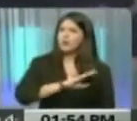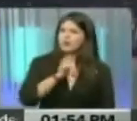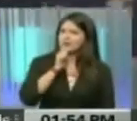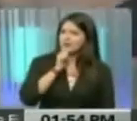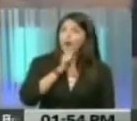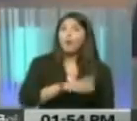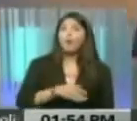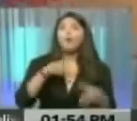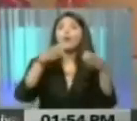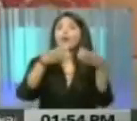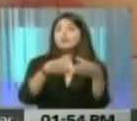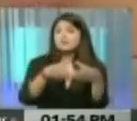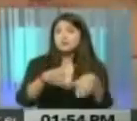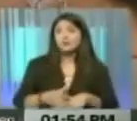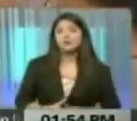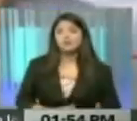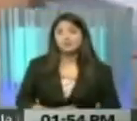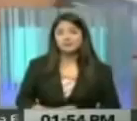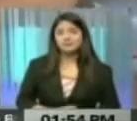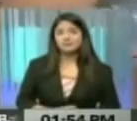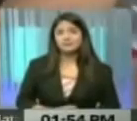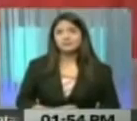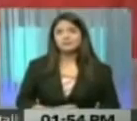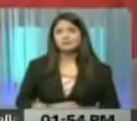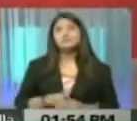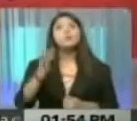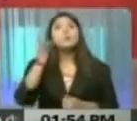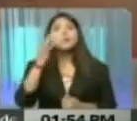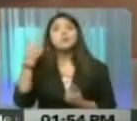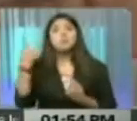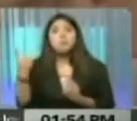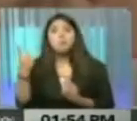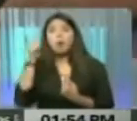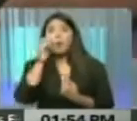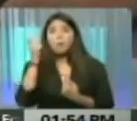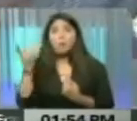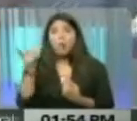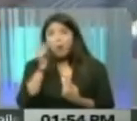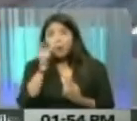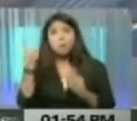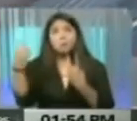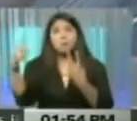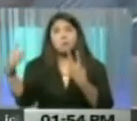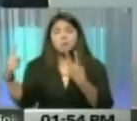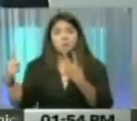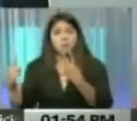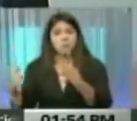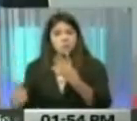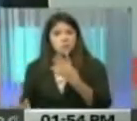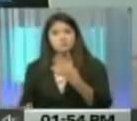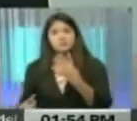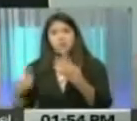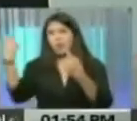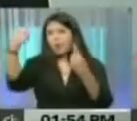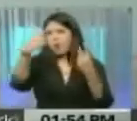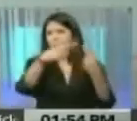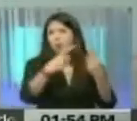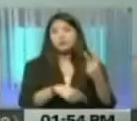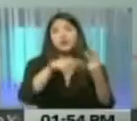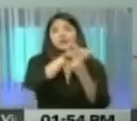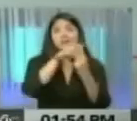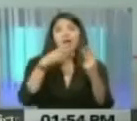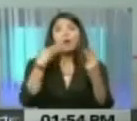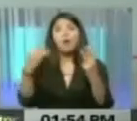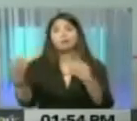Un colectivo. Kate, Sahili, Juan, Jermison, Orlando y otros tres